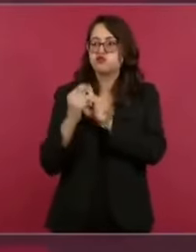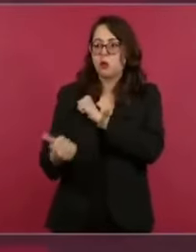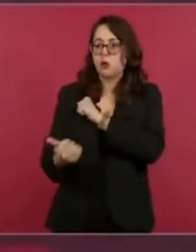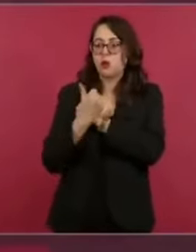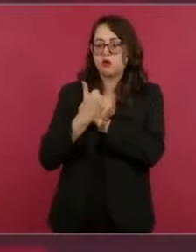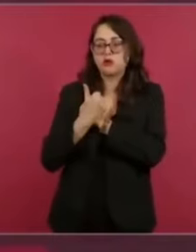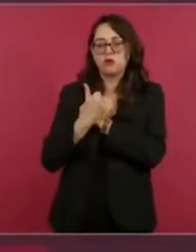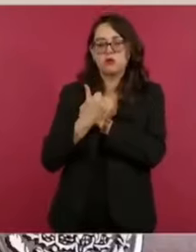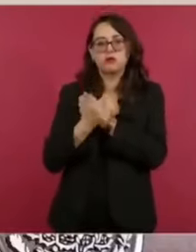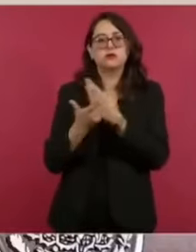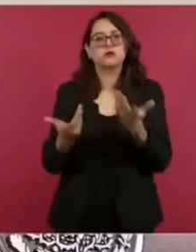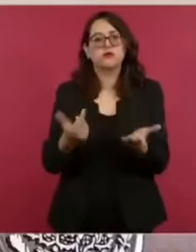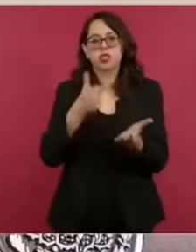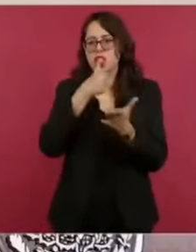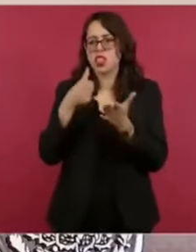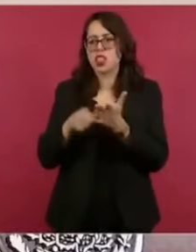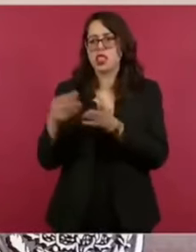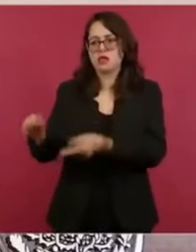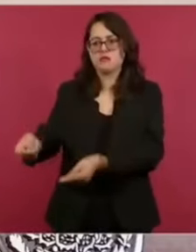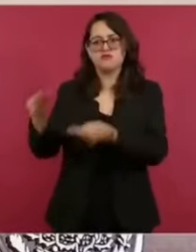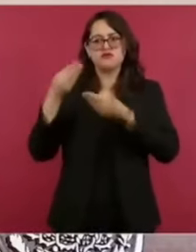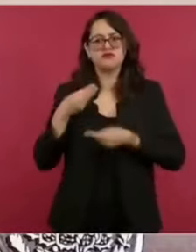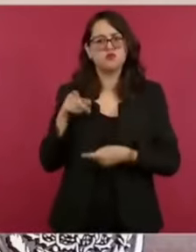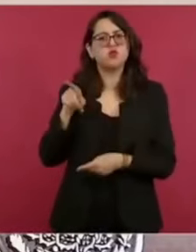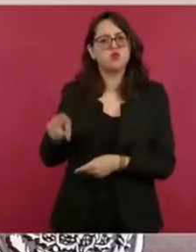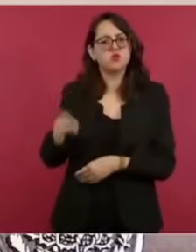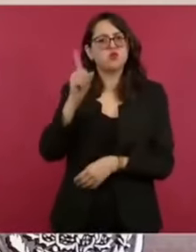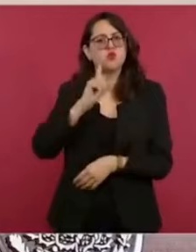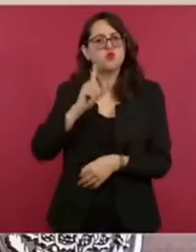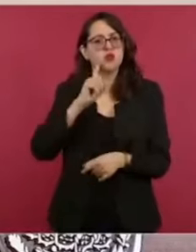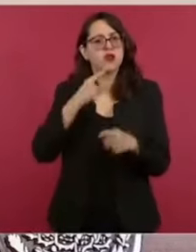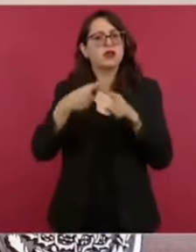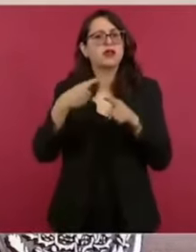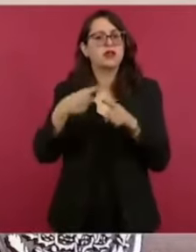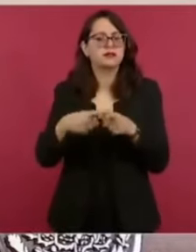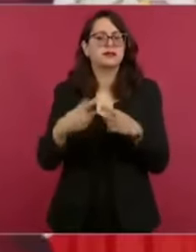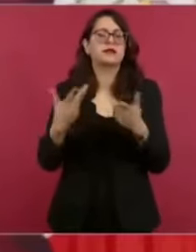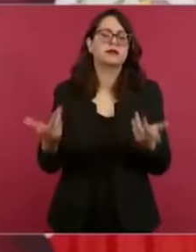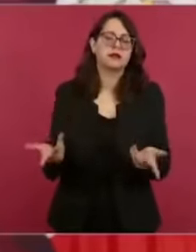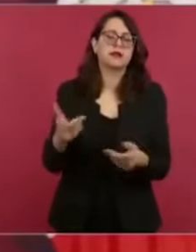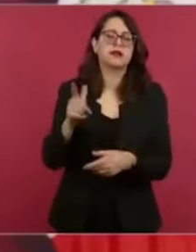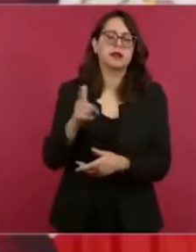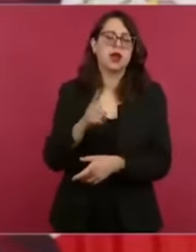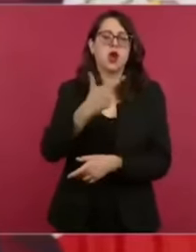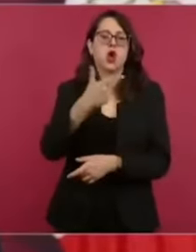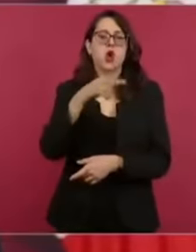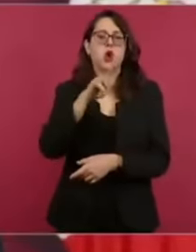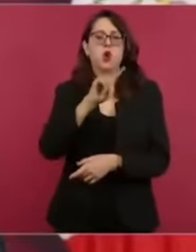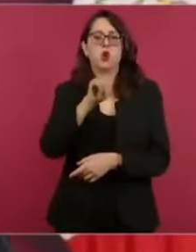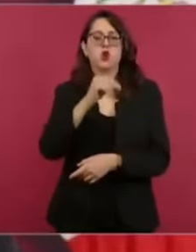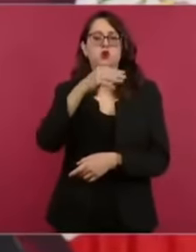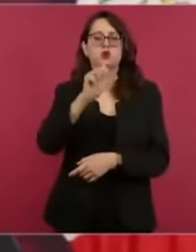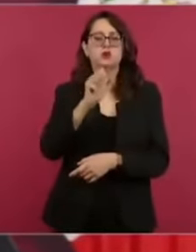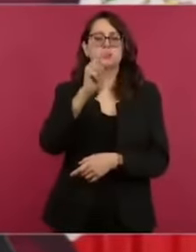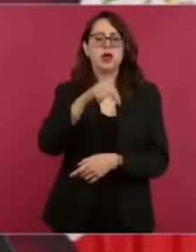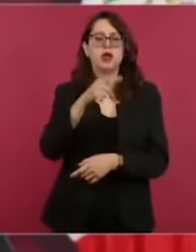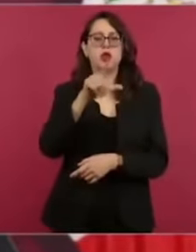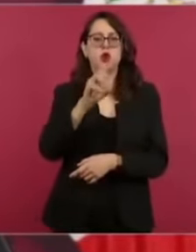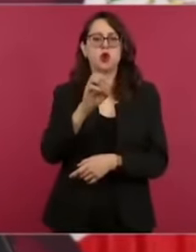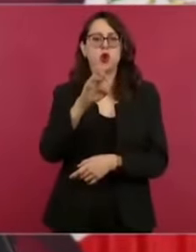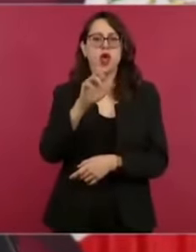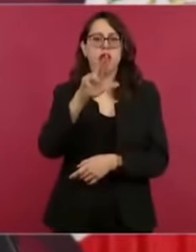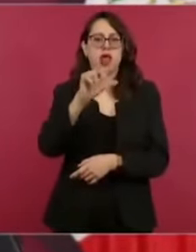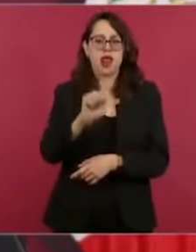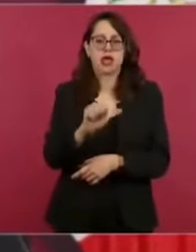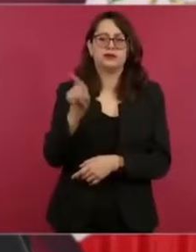para que sus hijas pudiesen ir a Estados Unidos a visitar a